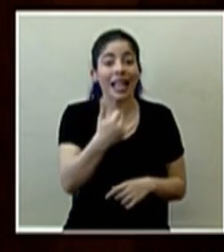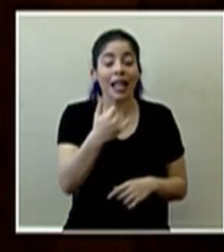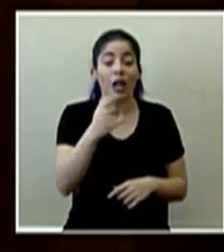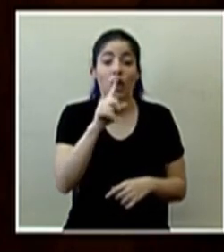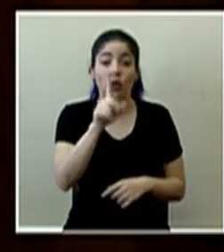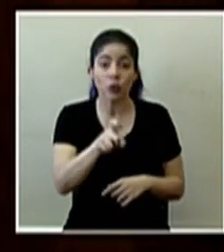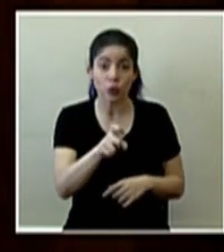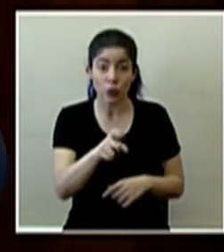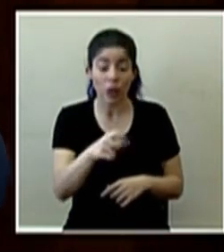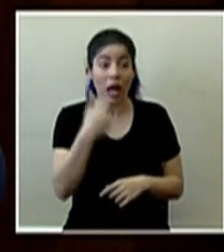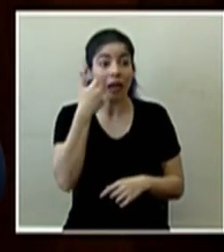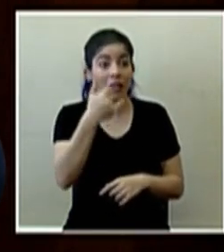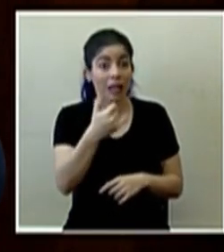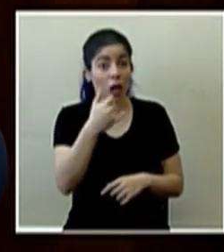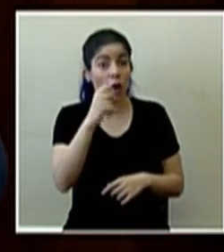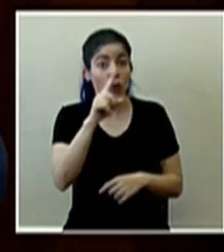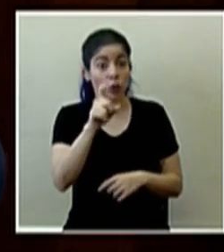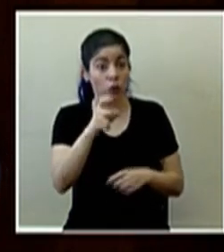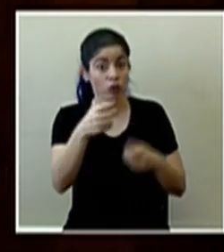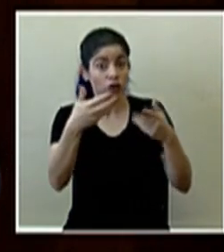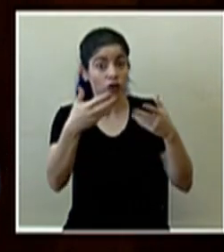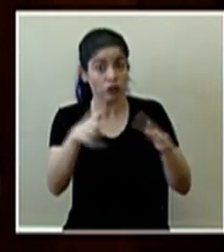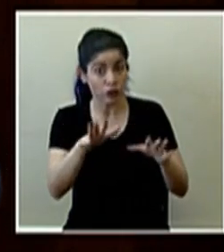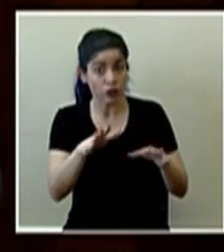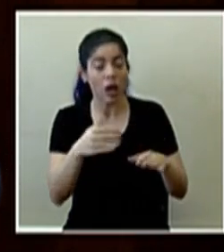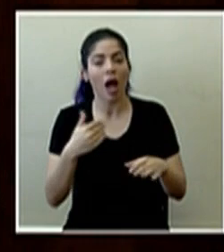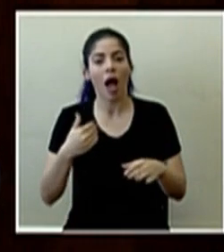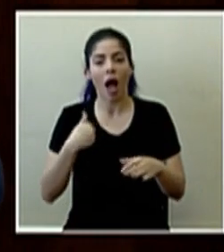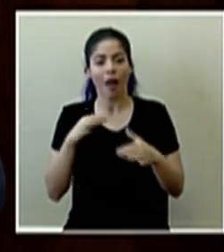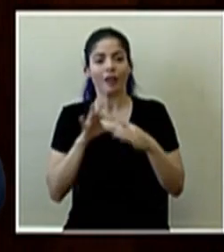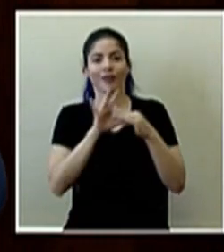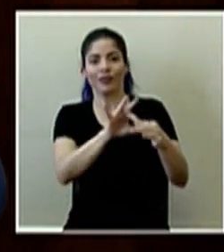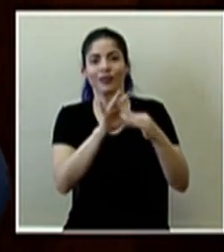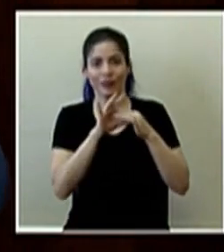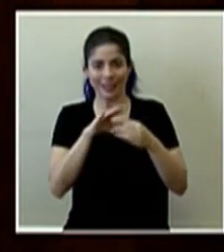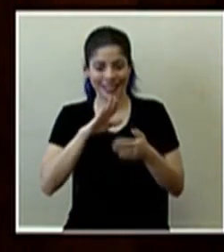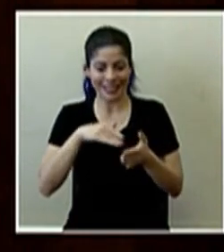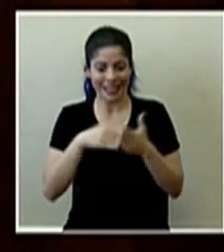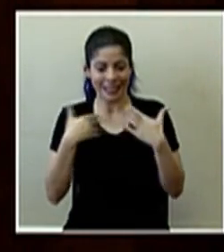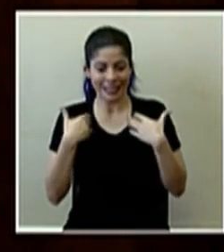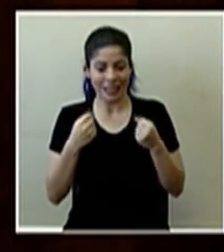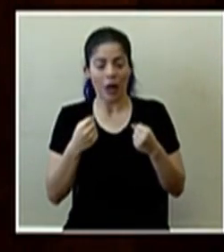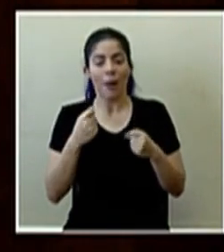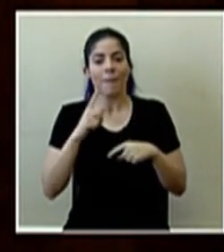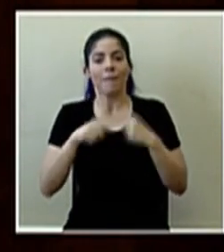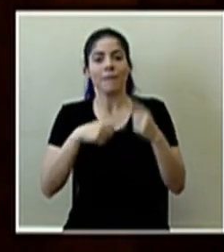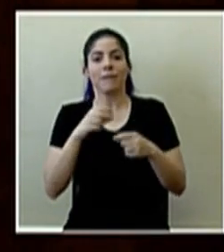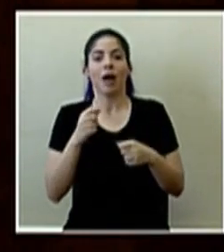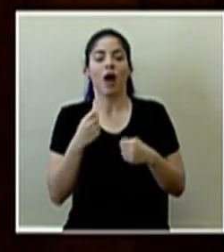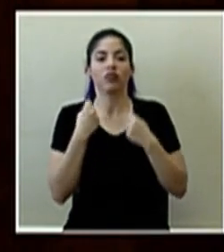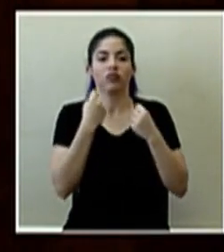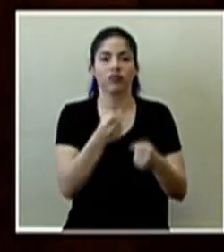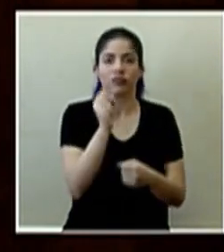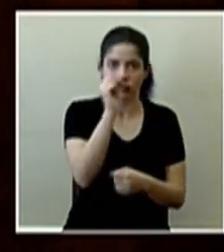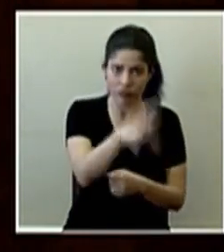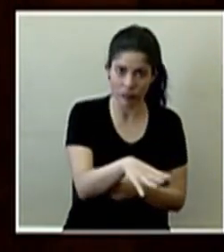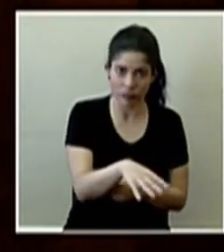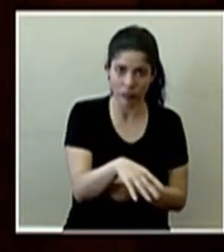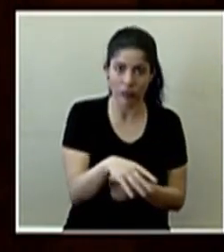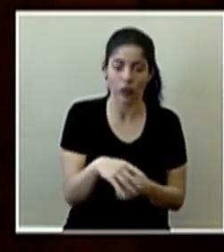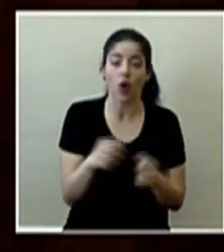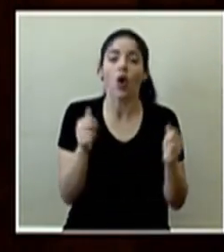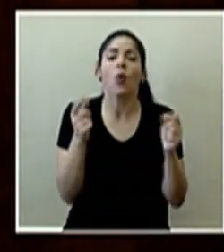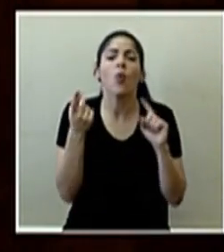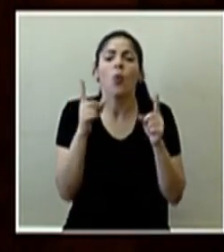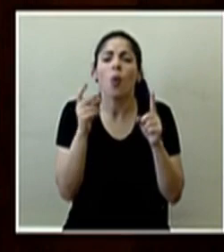la teleconsulta, se hace la coordinación en el centro de salud para esa entrega a domicilio, precisamente con